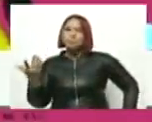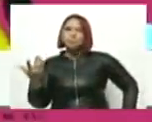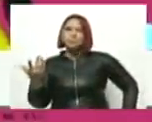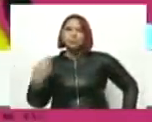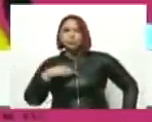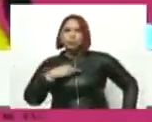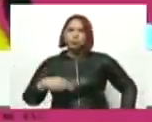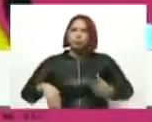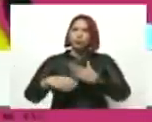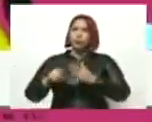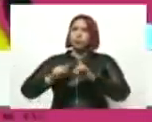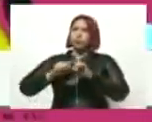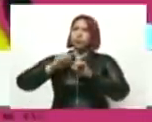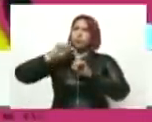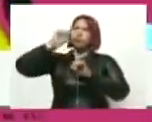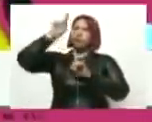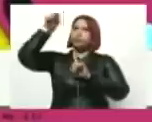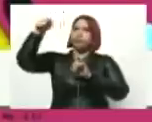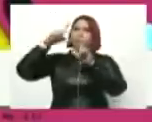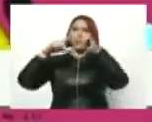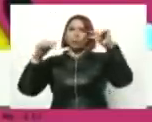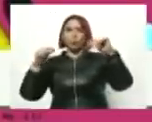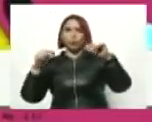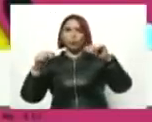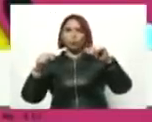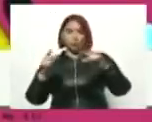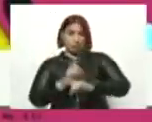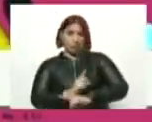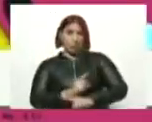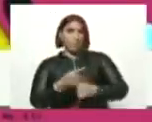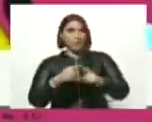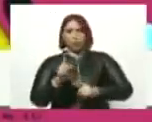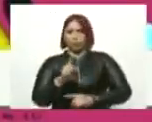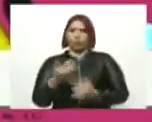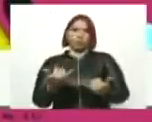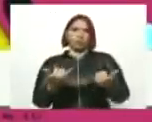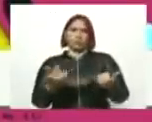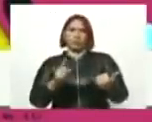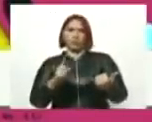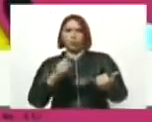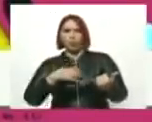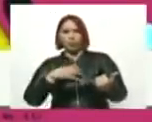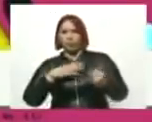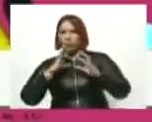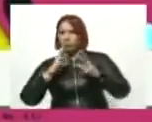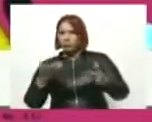que vamos a lanzar un cohete a la luna. Pronto será, pero no ahorita, pues. No lo voy a plantear,